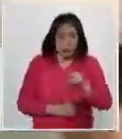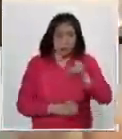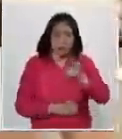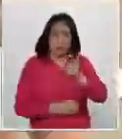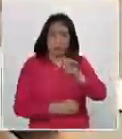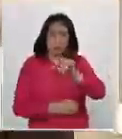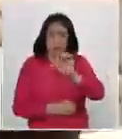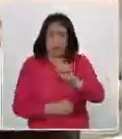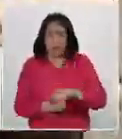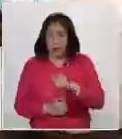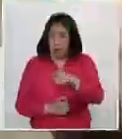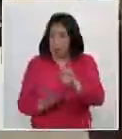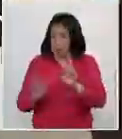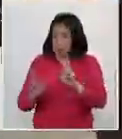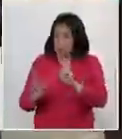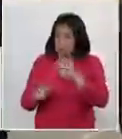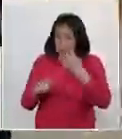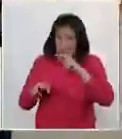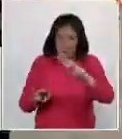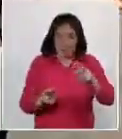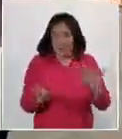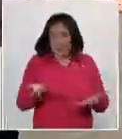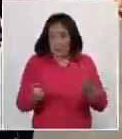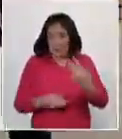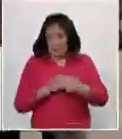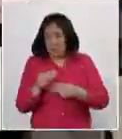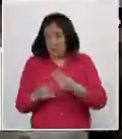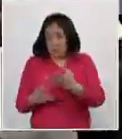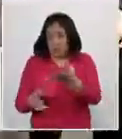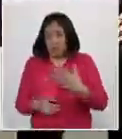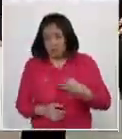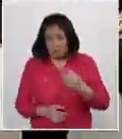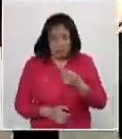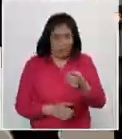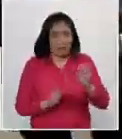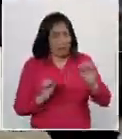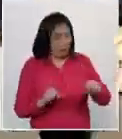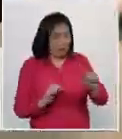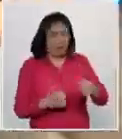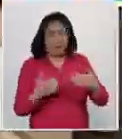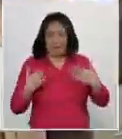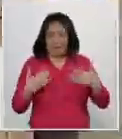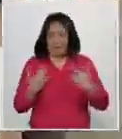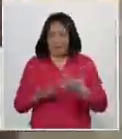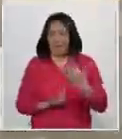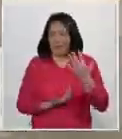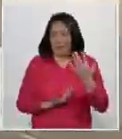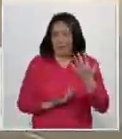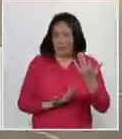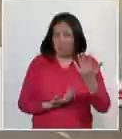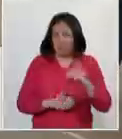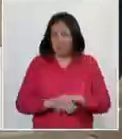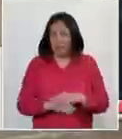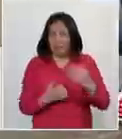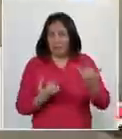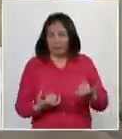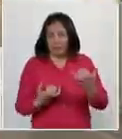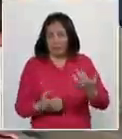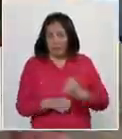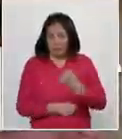Nicolás. Nicolás, qué suerte tiene Nicolás de poder ver el Mundial a esa edad. Sí, muy, muy feliz acá esperando.